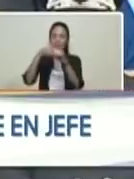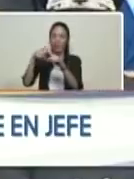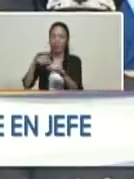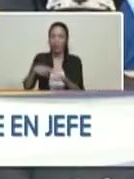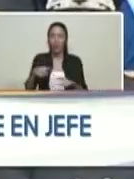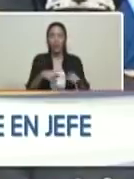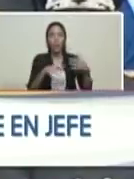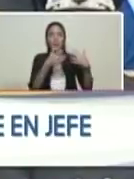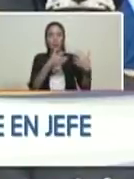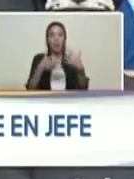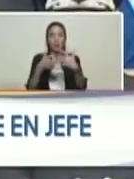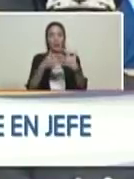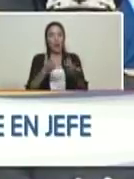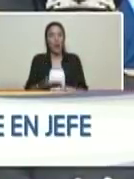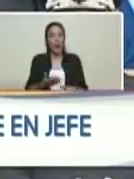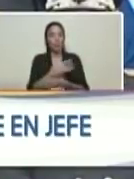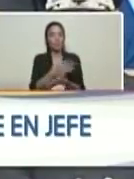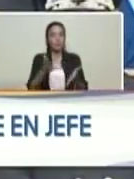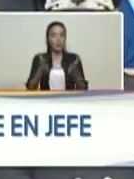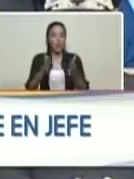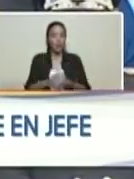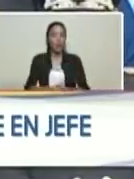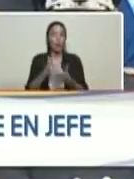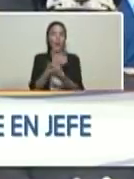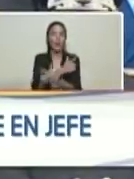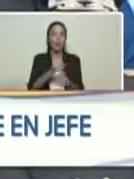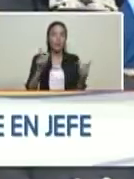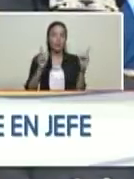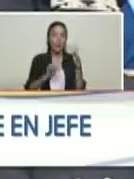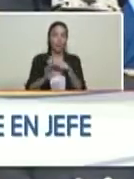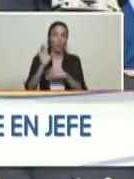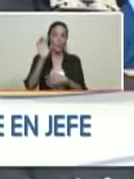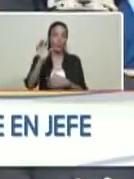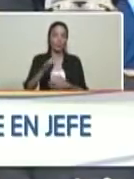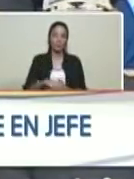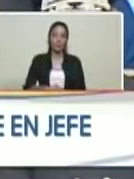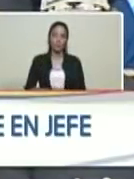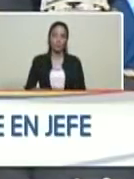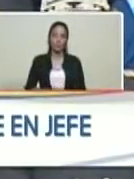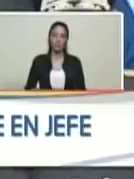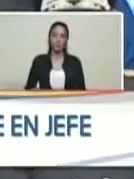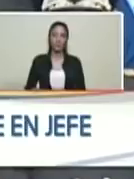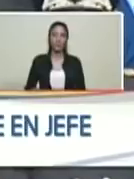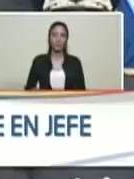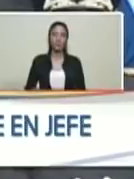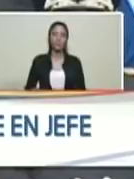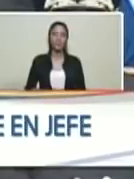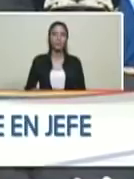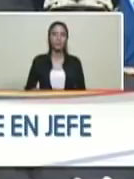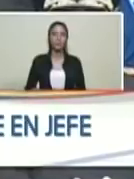pichincha a junín ayacucho a la libertad a panamá